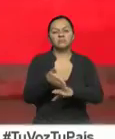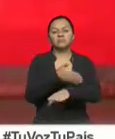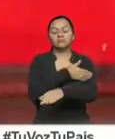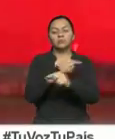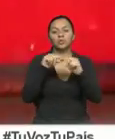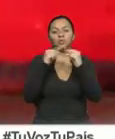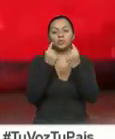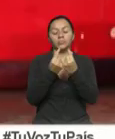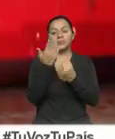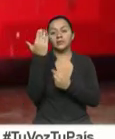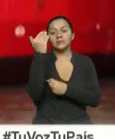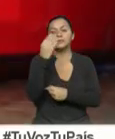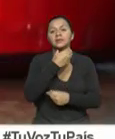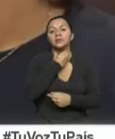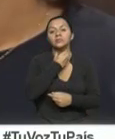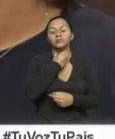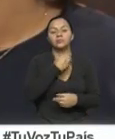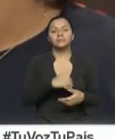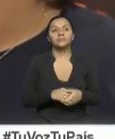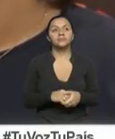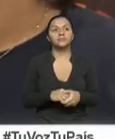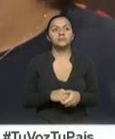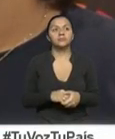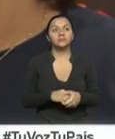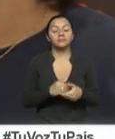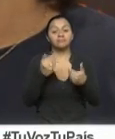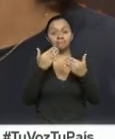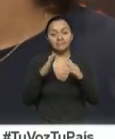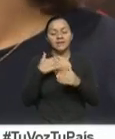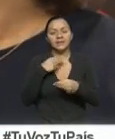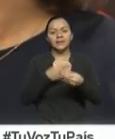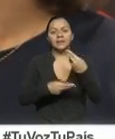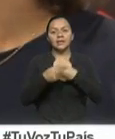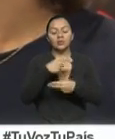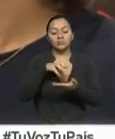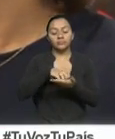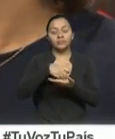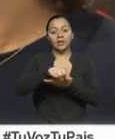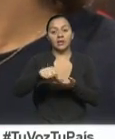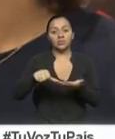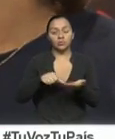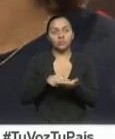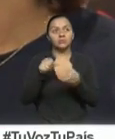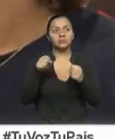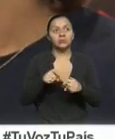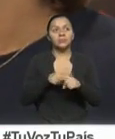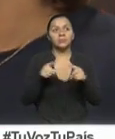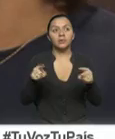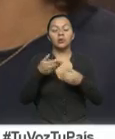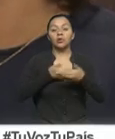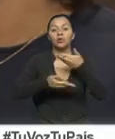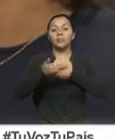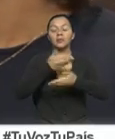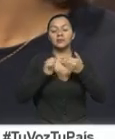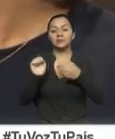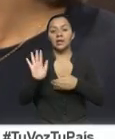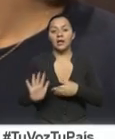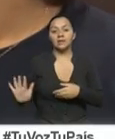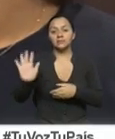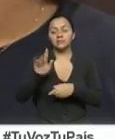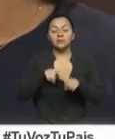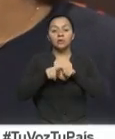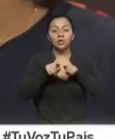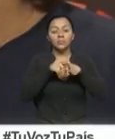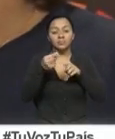desde el pasado 15 de agosto. Nosotros tenemos un mercado muy competitivo con los asiáticos, y competir con